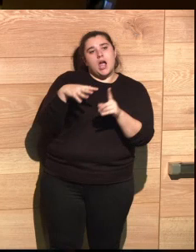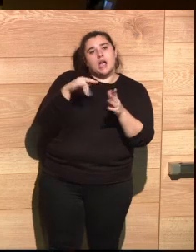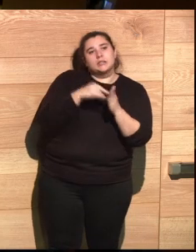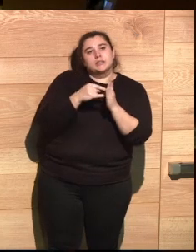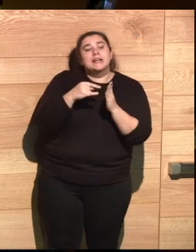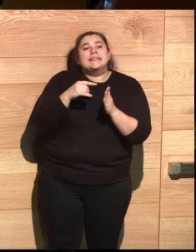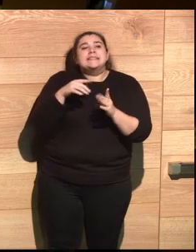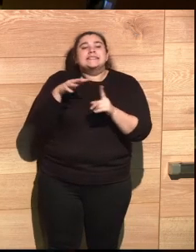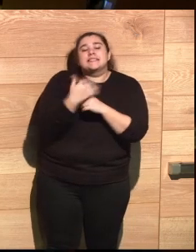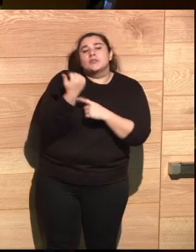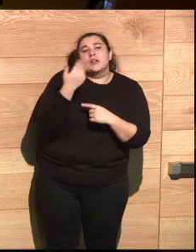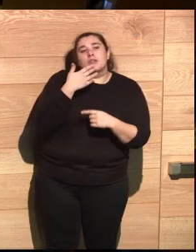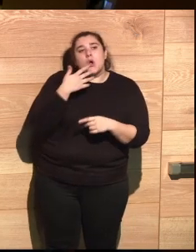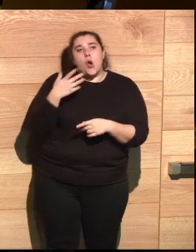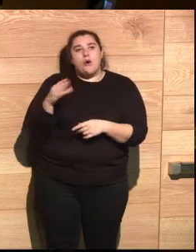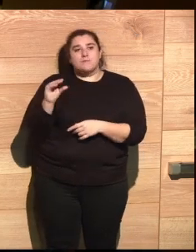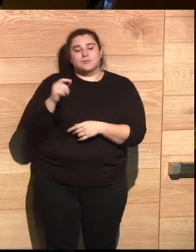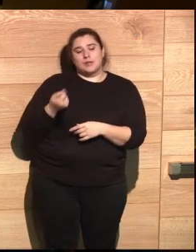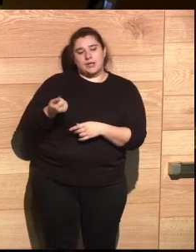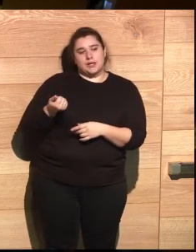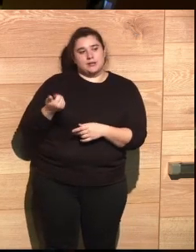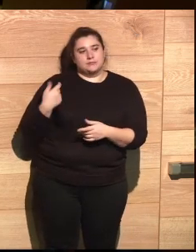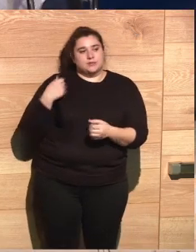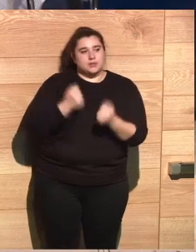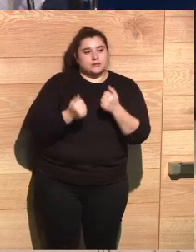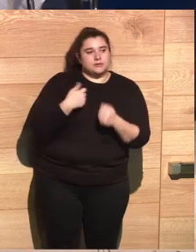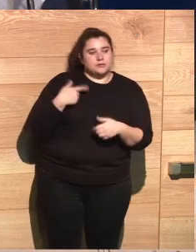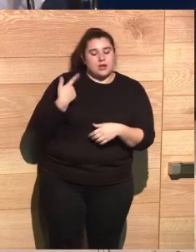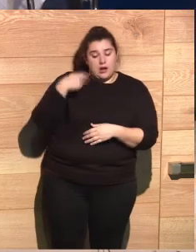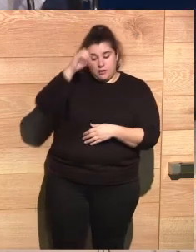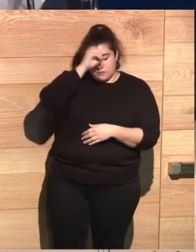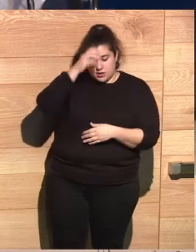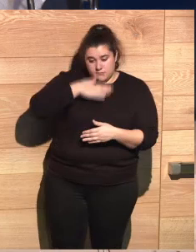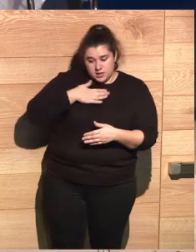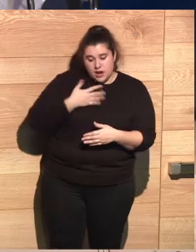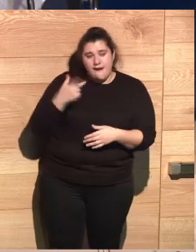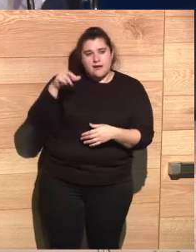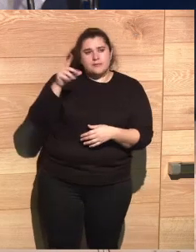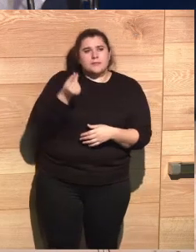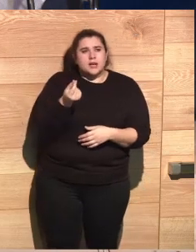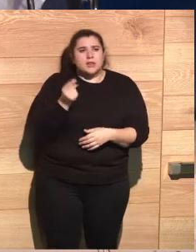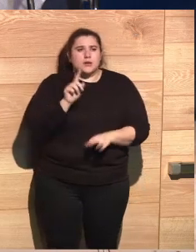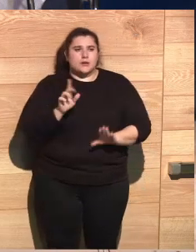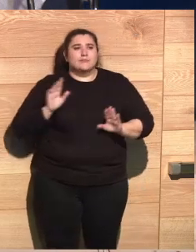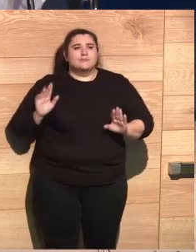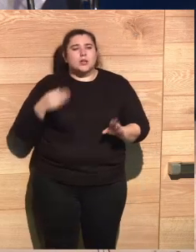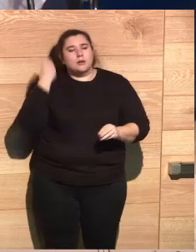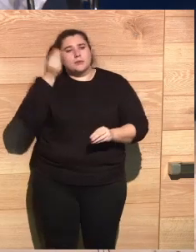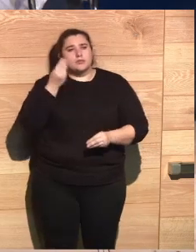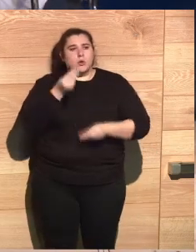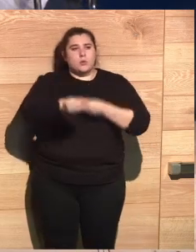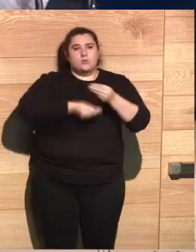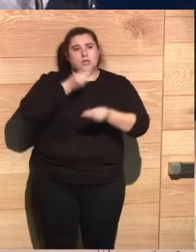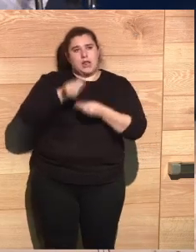económica lo suficiente para comprar esas gafas ahora mismo. Yo creo que más que de precio va a ser de utilidad. Ahora